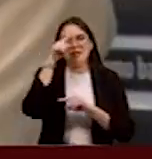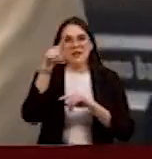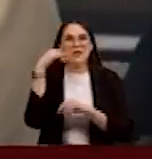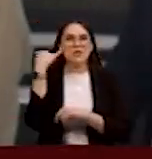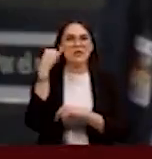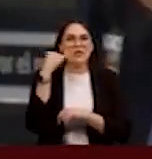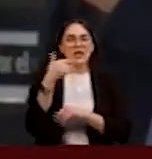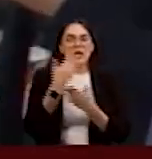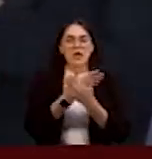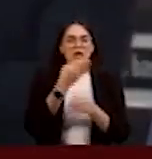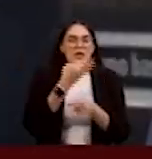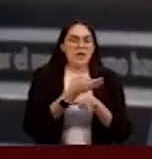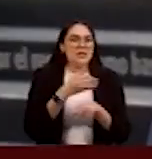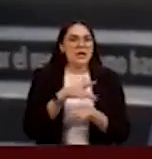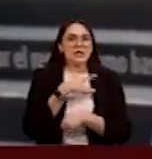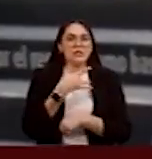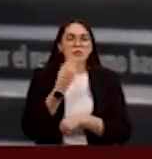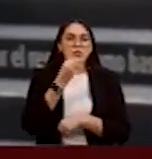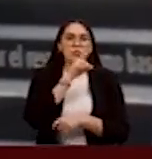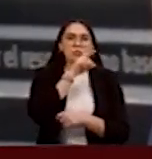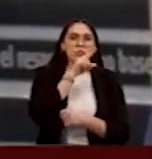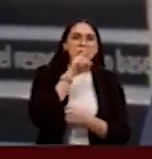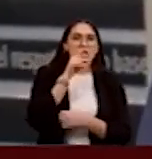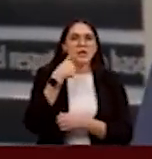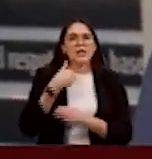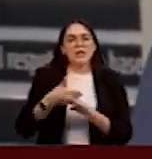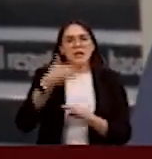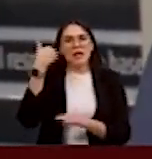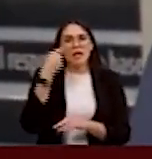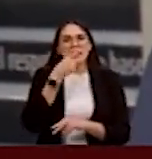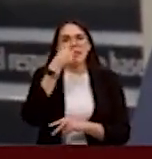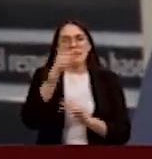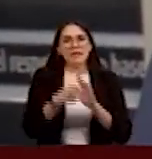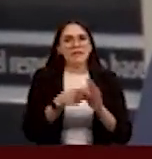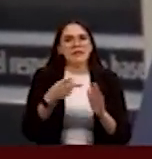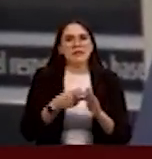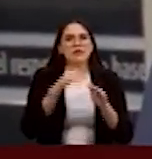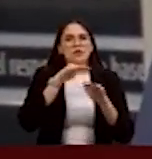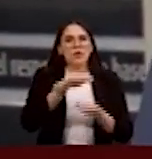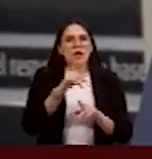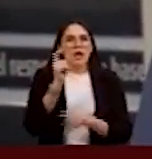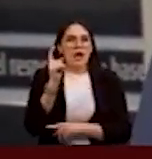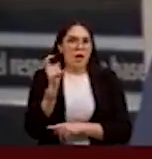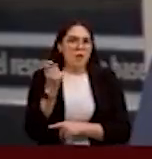importante preocupación que externé a lo largo de la campaña sobre el tema del agua.